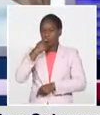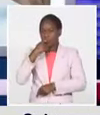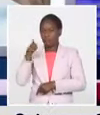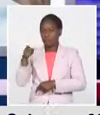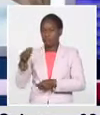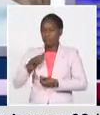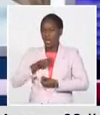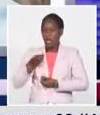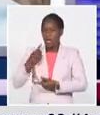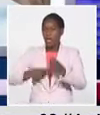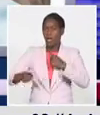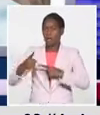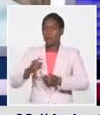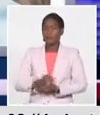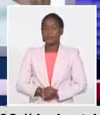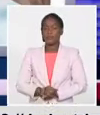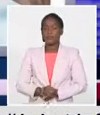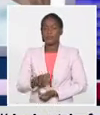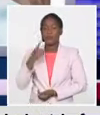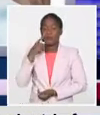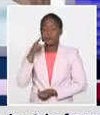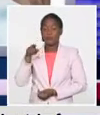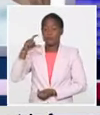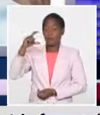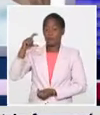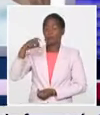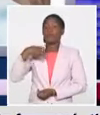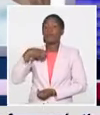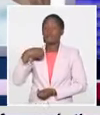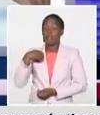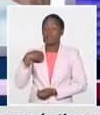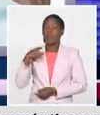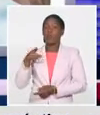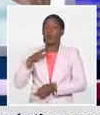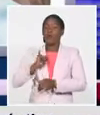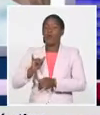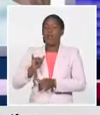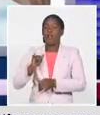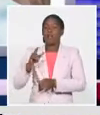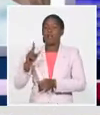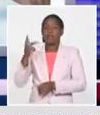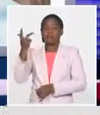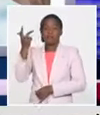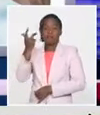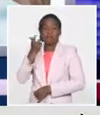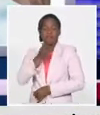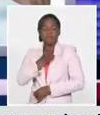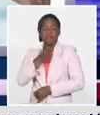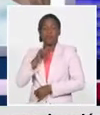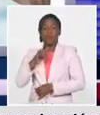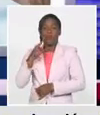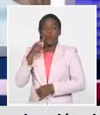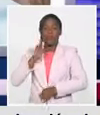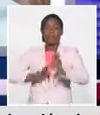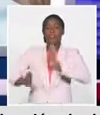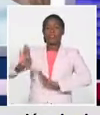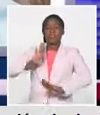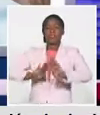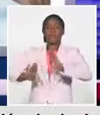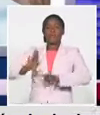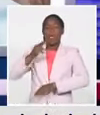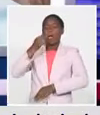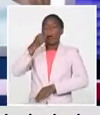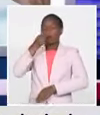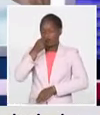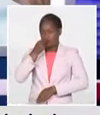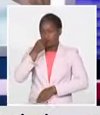Porque el tiomersal es un componente que es importante para las multidosis. Entonces, se precisa emplear